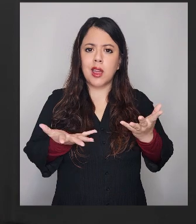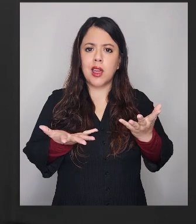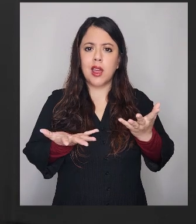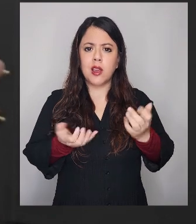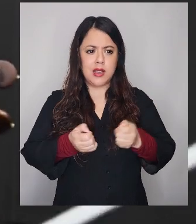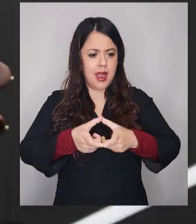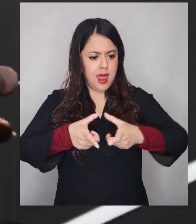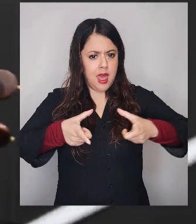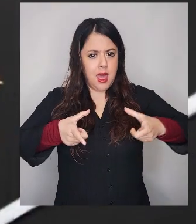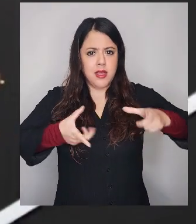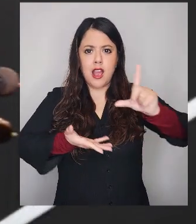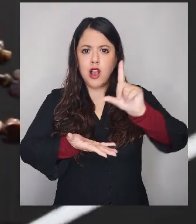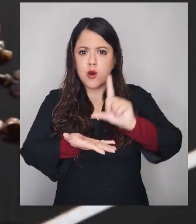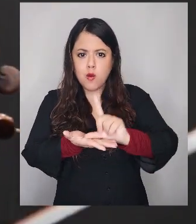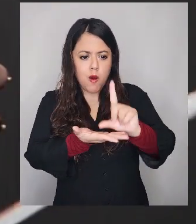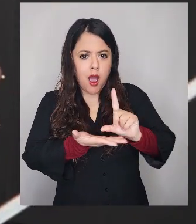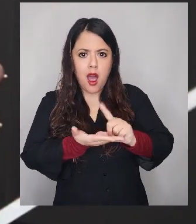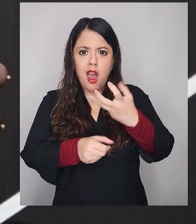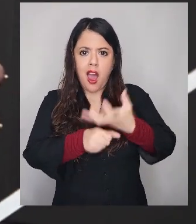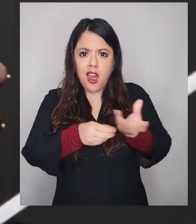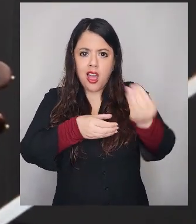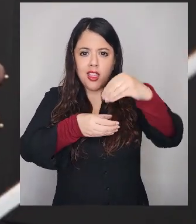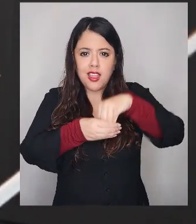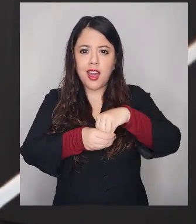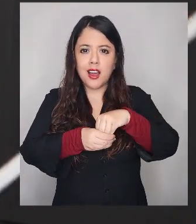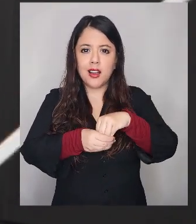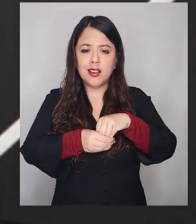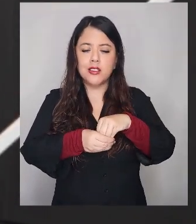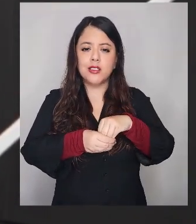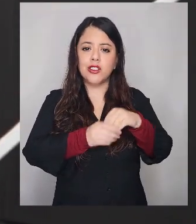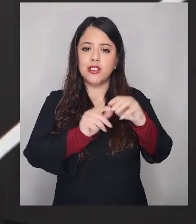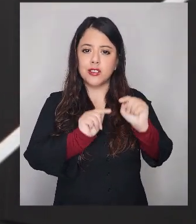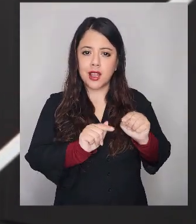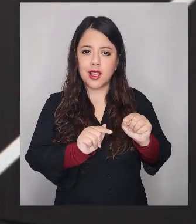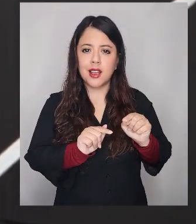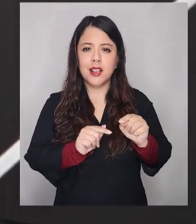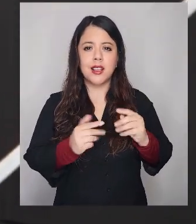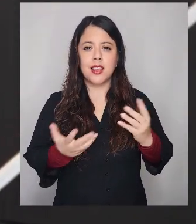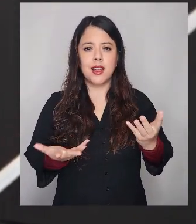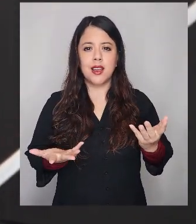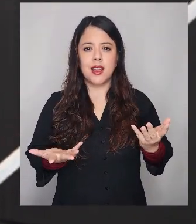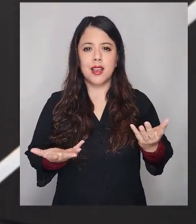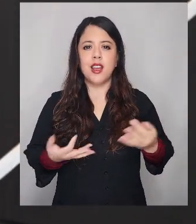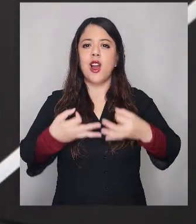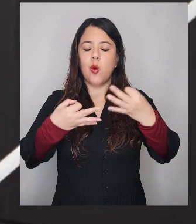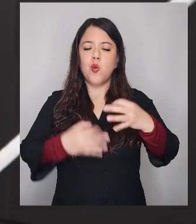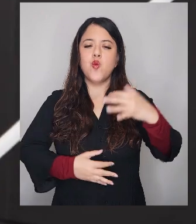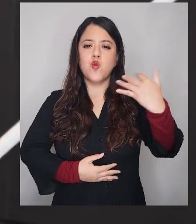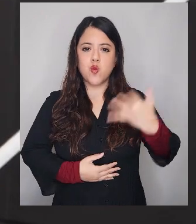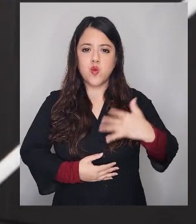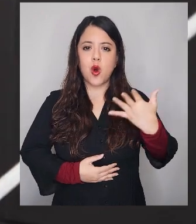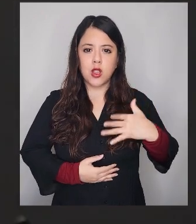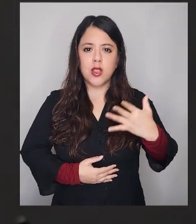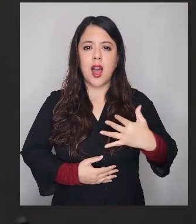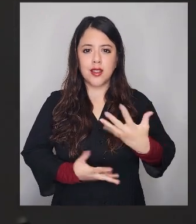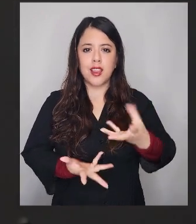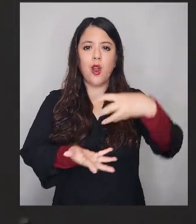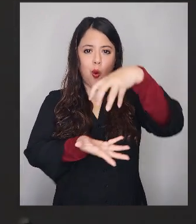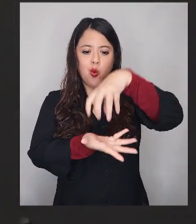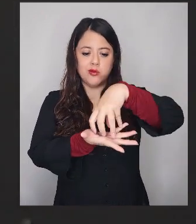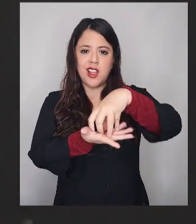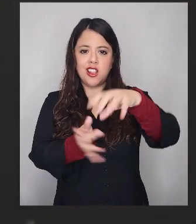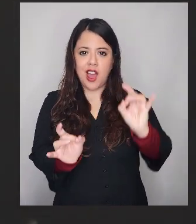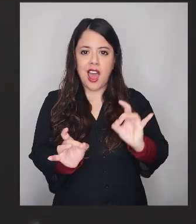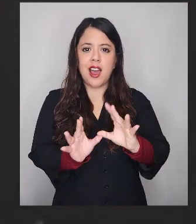también el tamaño de los distintos espacios. Me parece que es súper importante tener